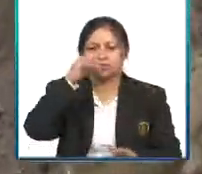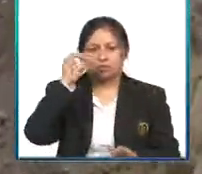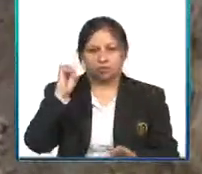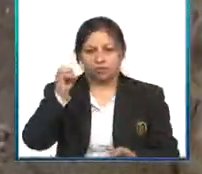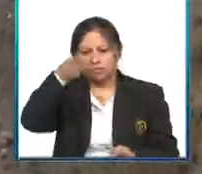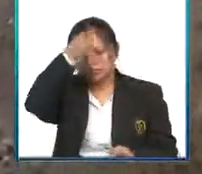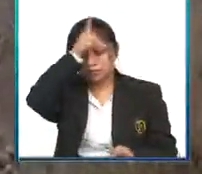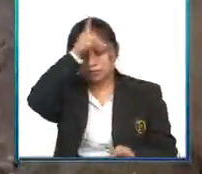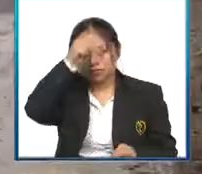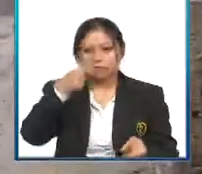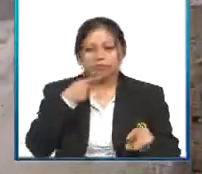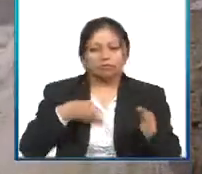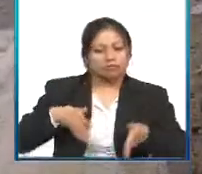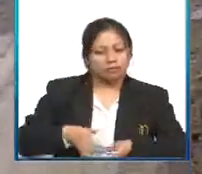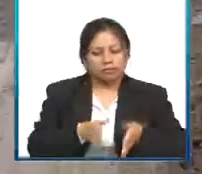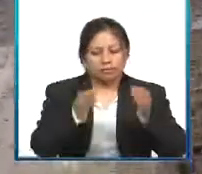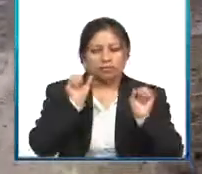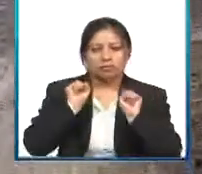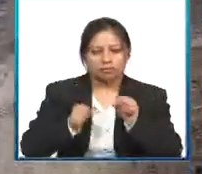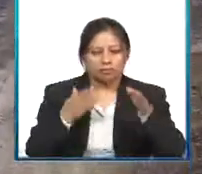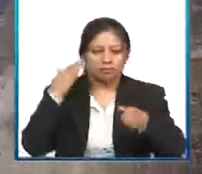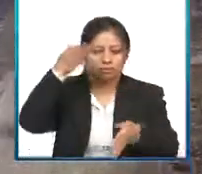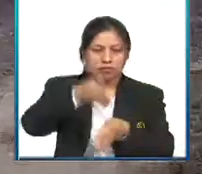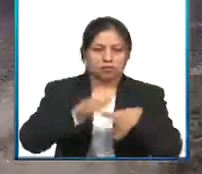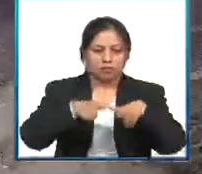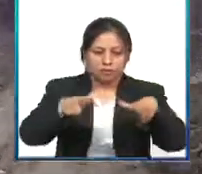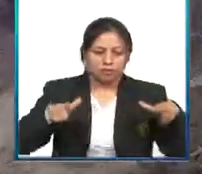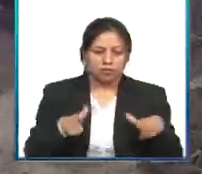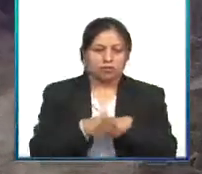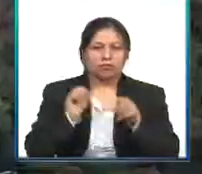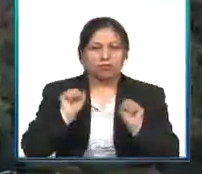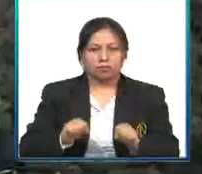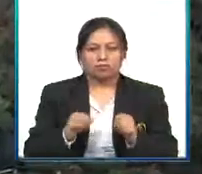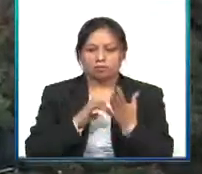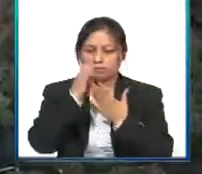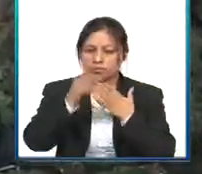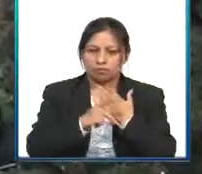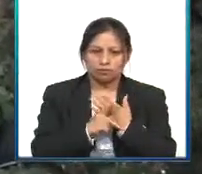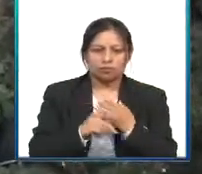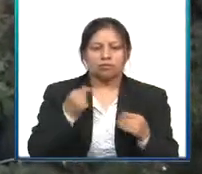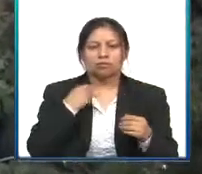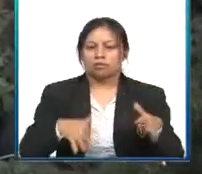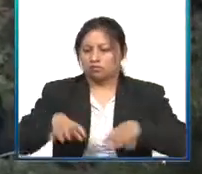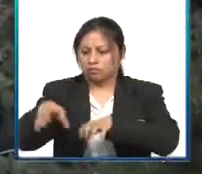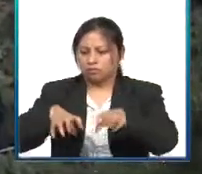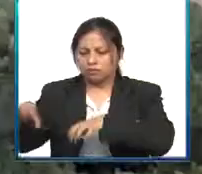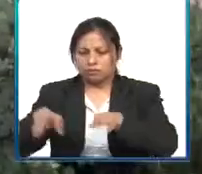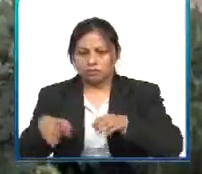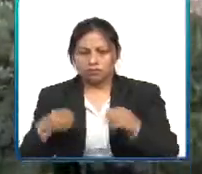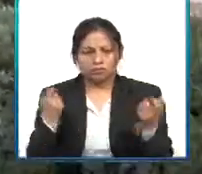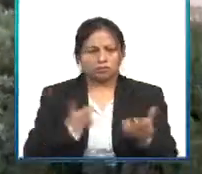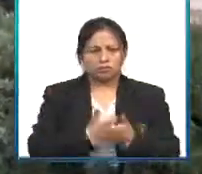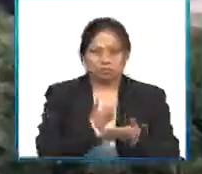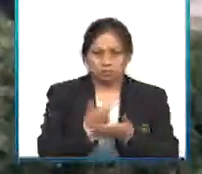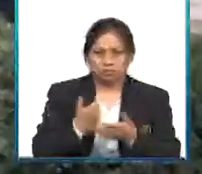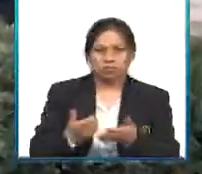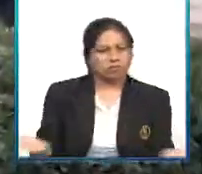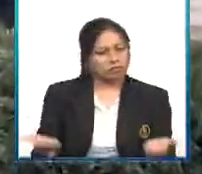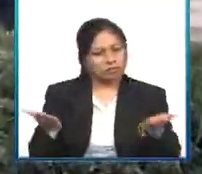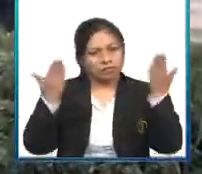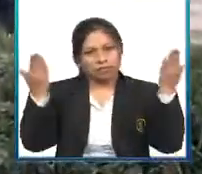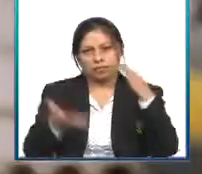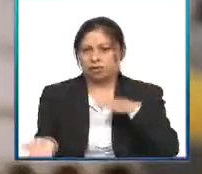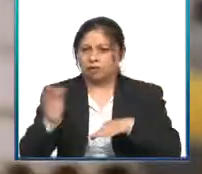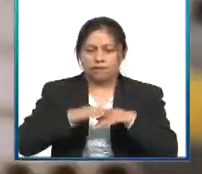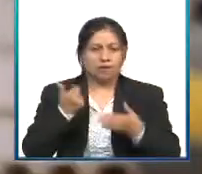carretera, comunicando la costa sur con el altiplano de esta localidad. Este proyecto permitirá dinamizar la economía en dicha región. Sin duda hay